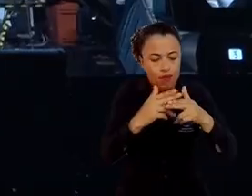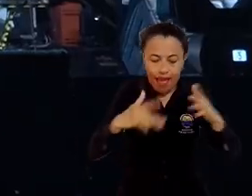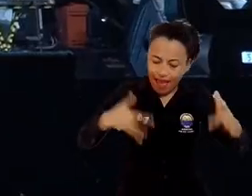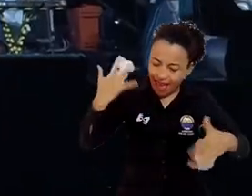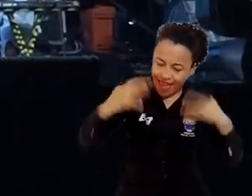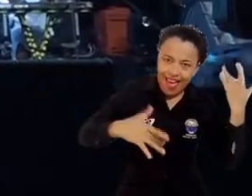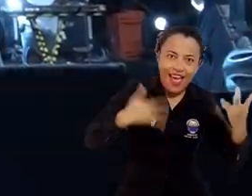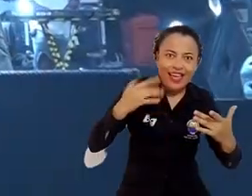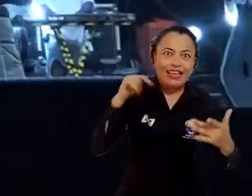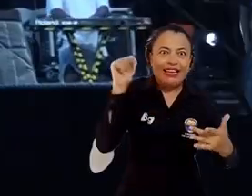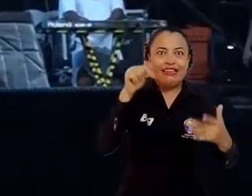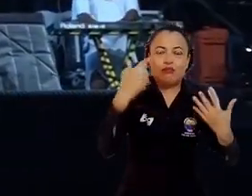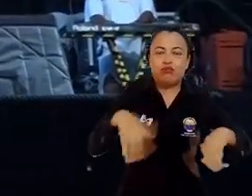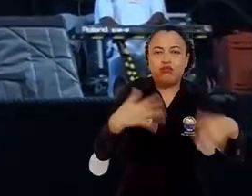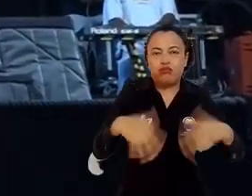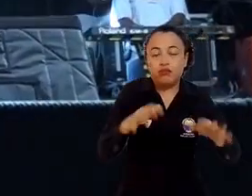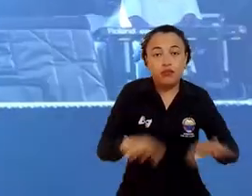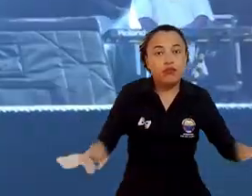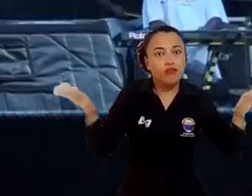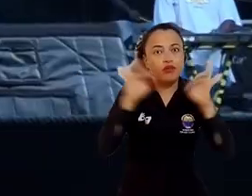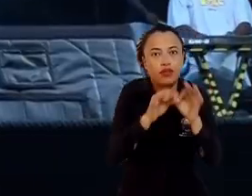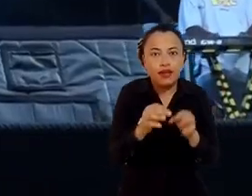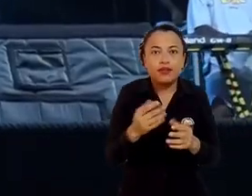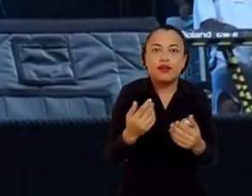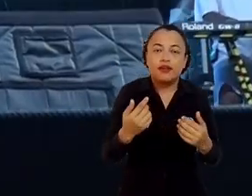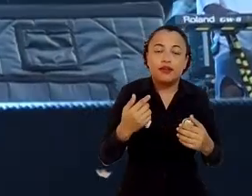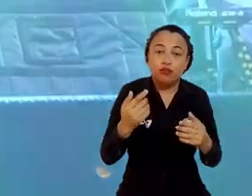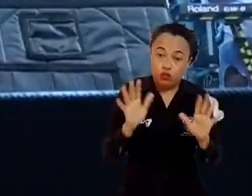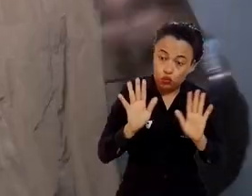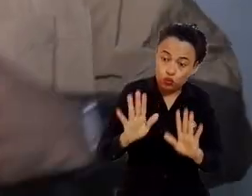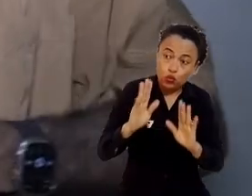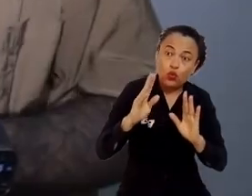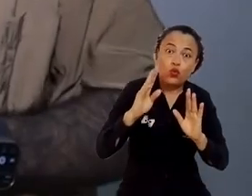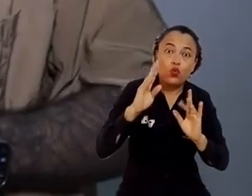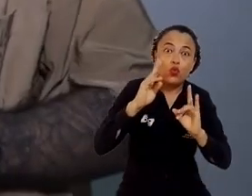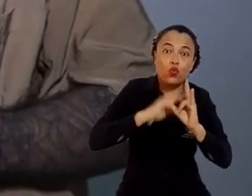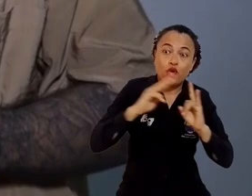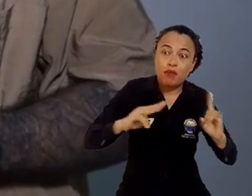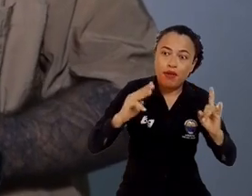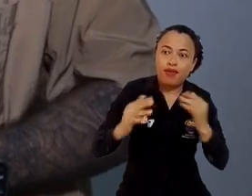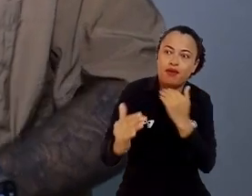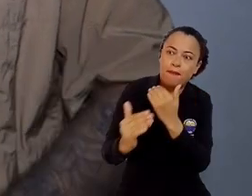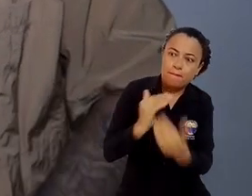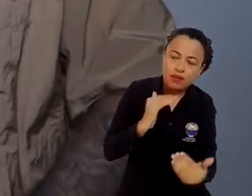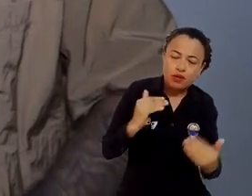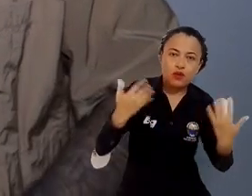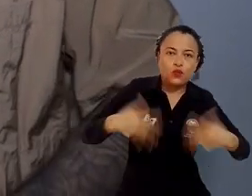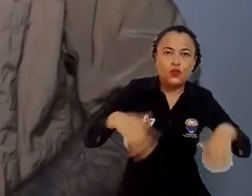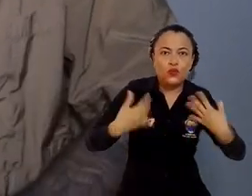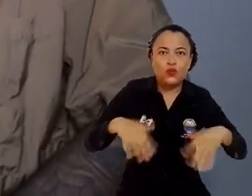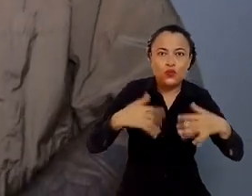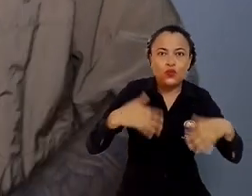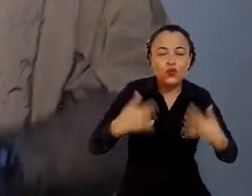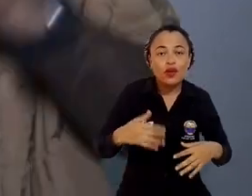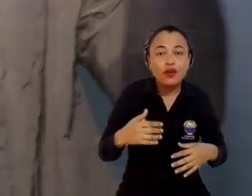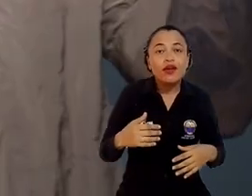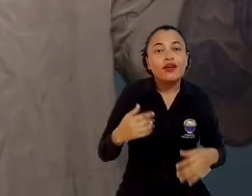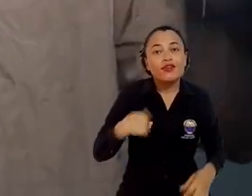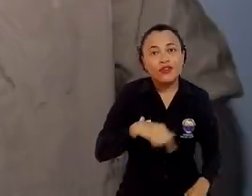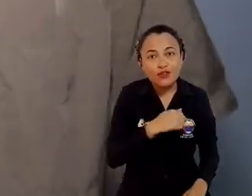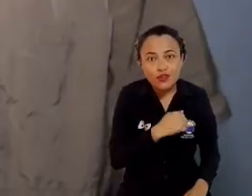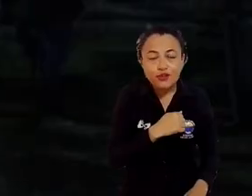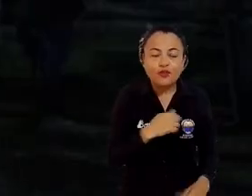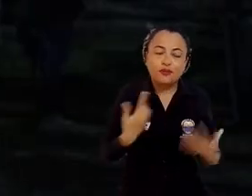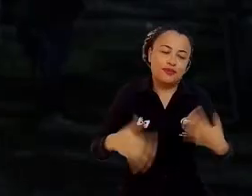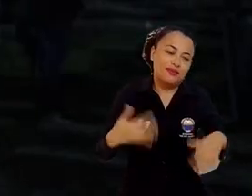tiempo. Y pues bueno, pues, de que una universidad tan grande como es la Universidad de Magdalena nos invite a hacer un show acá, para nosotros